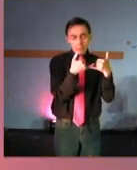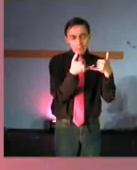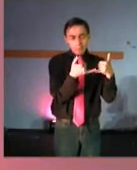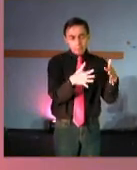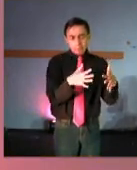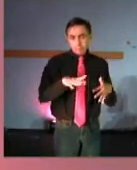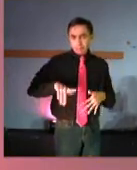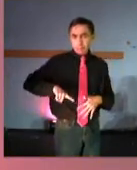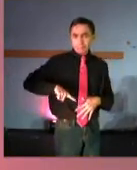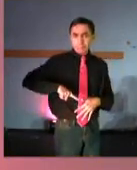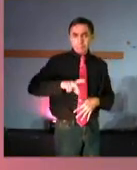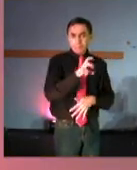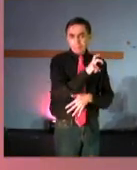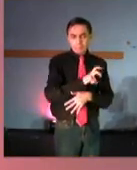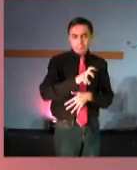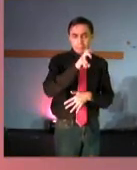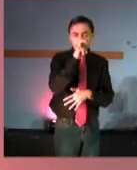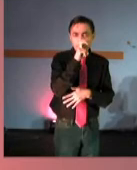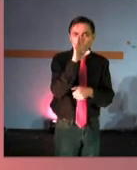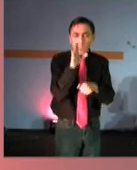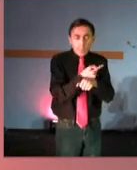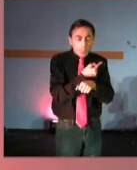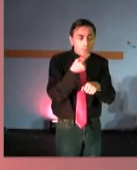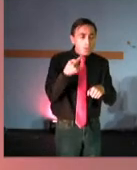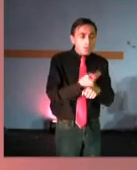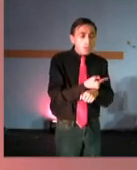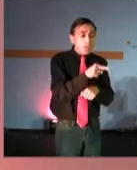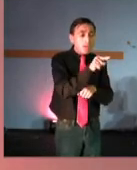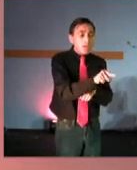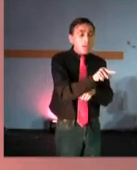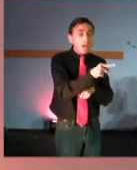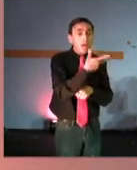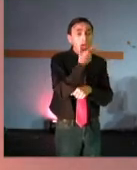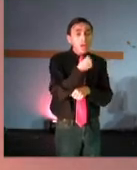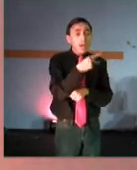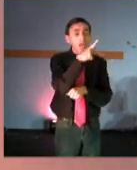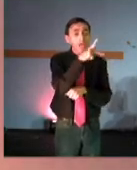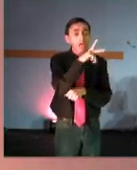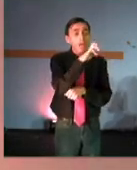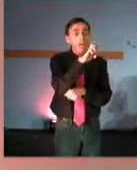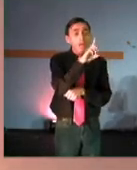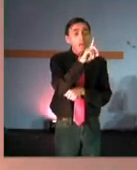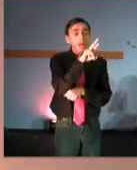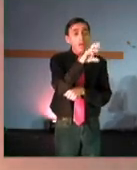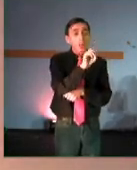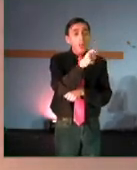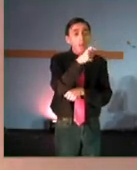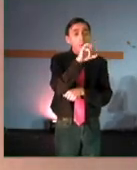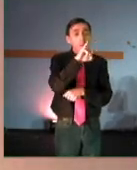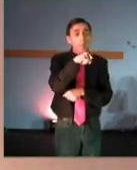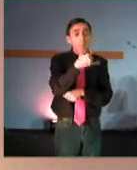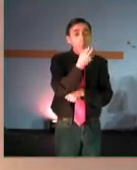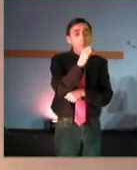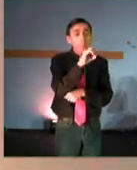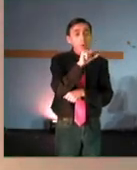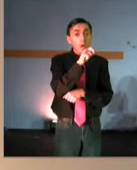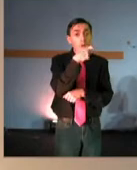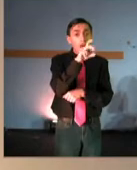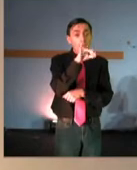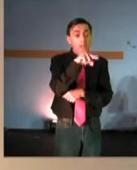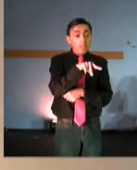dictadura al asesinar a Pedro Joaquín Chamorro, director del diario La